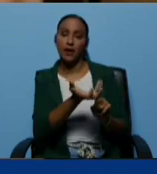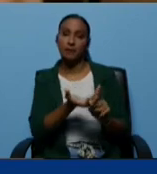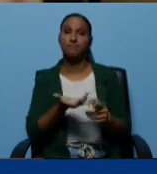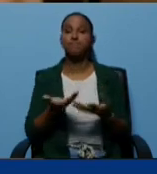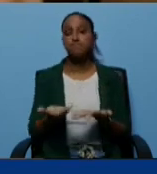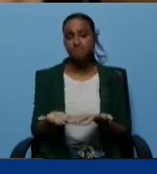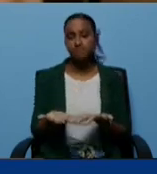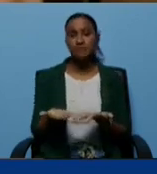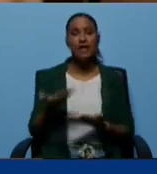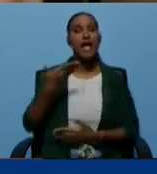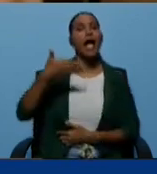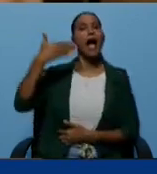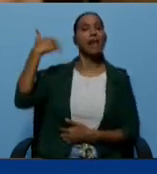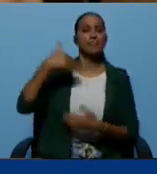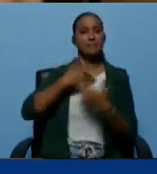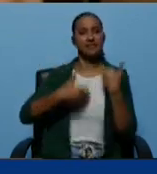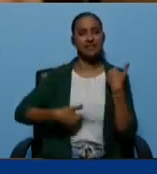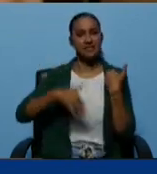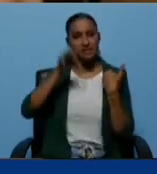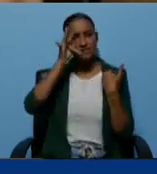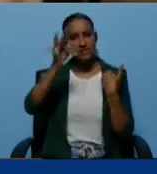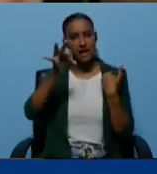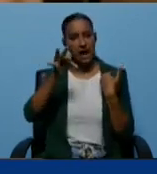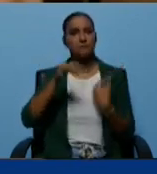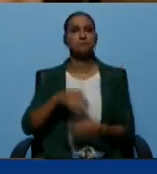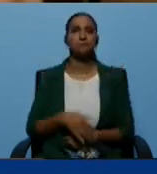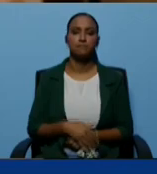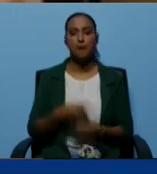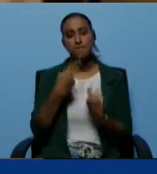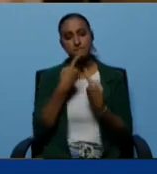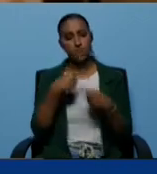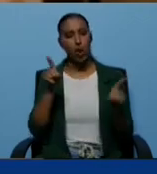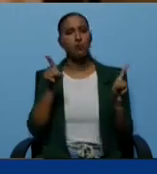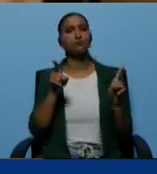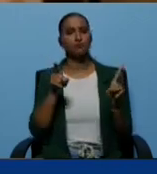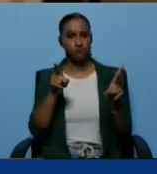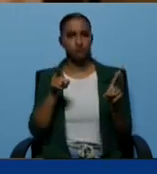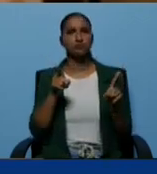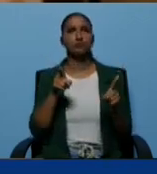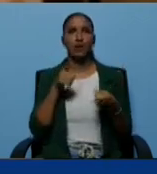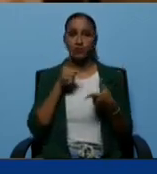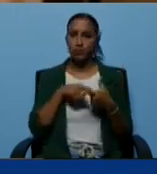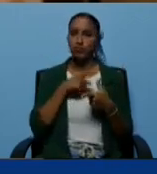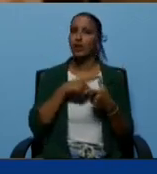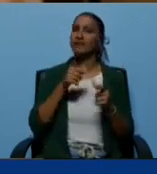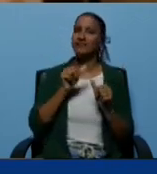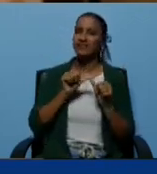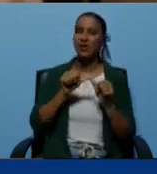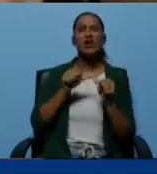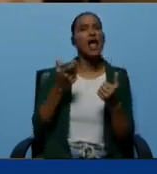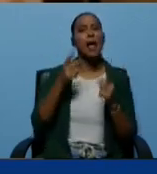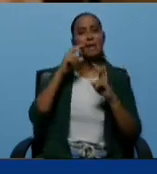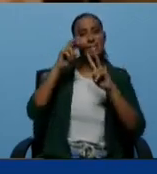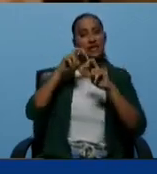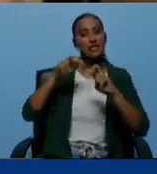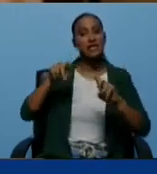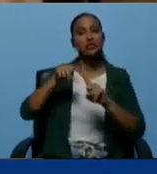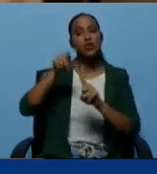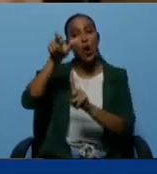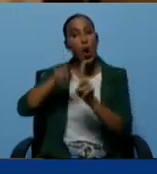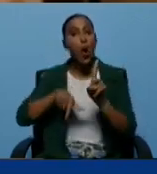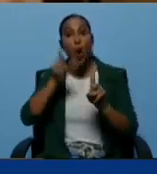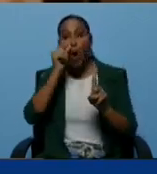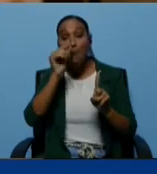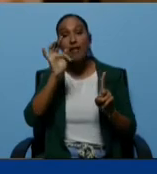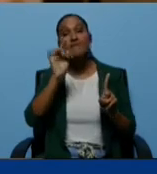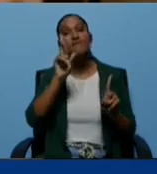sabe usted, pesa una solicitud de extradición en contra de Enzo Franchini a España. Igualmente hubo un